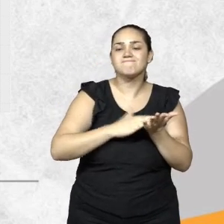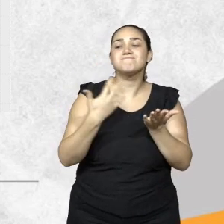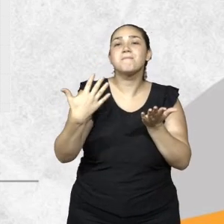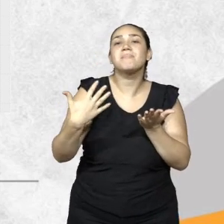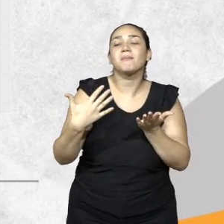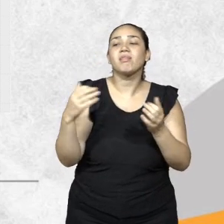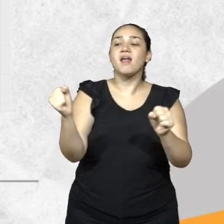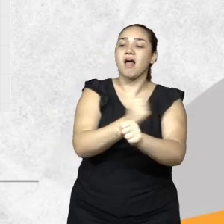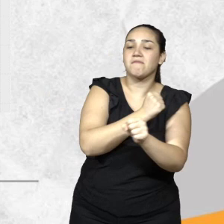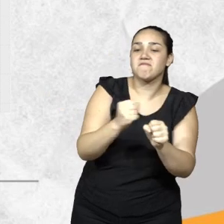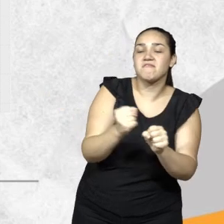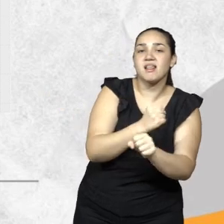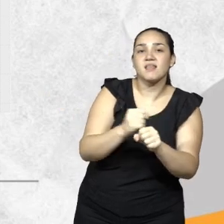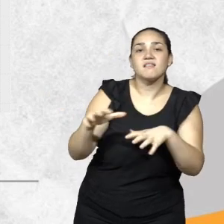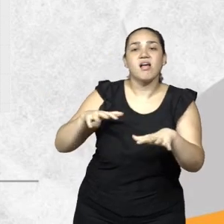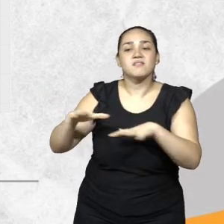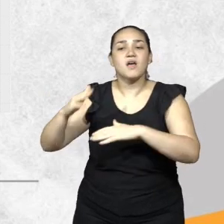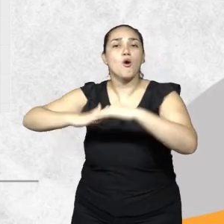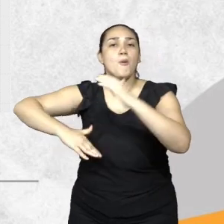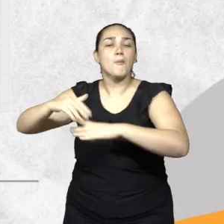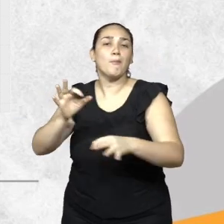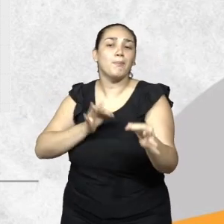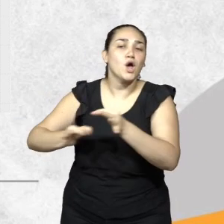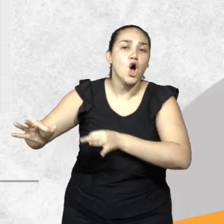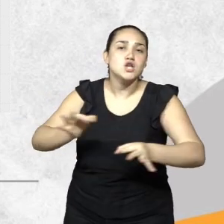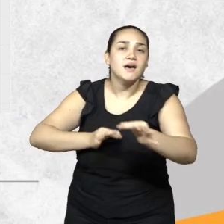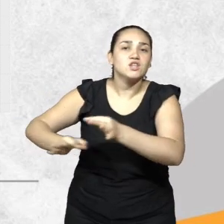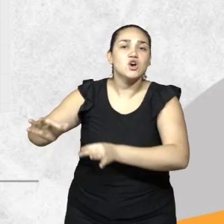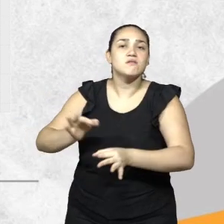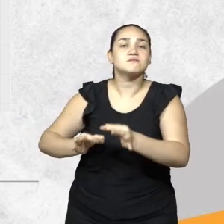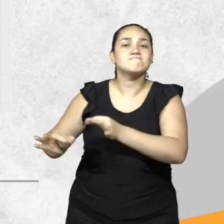permitir, habilitar actividades, obras o proyectos que son